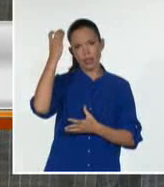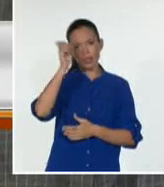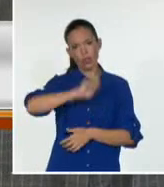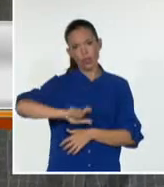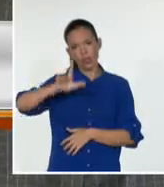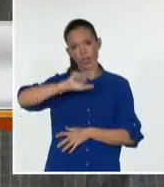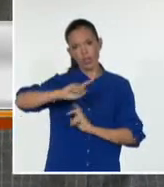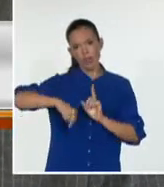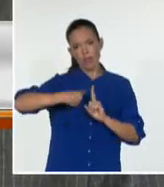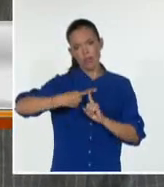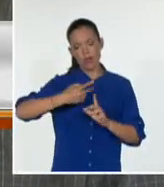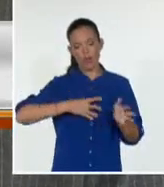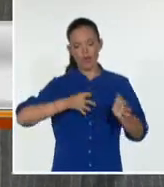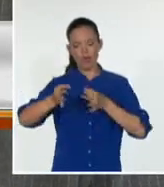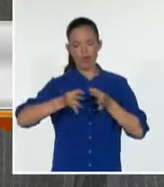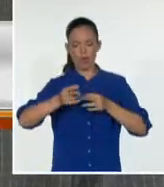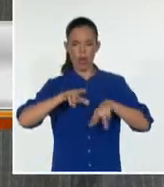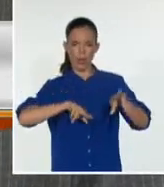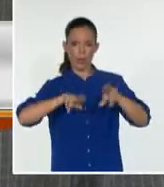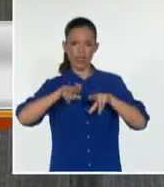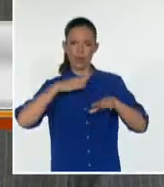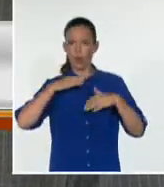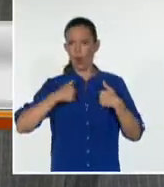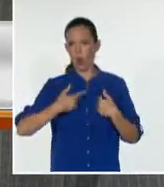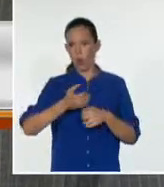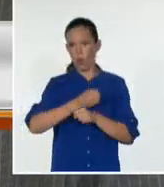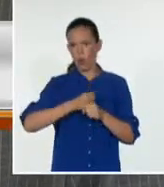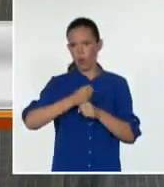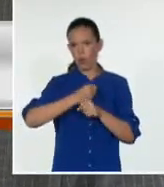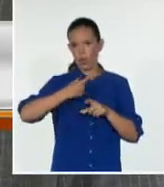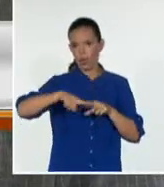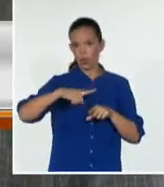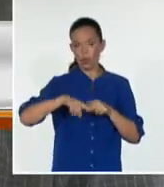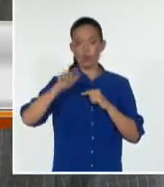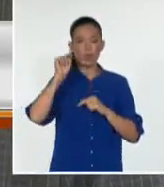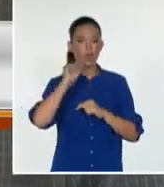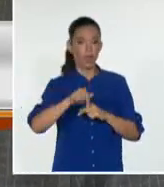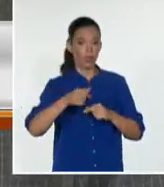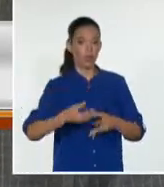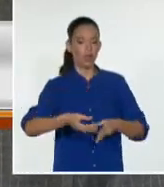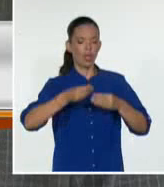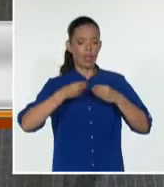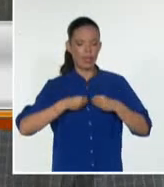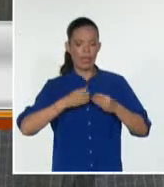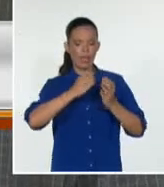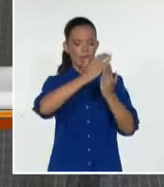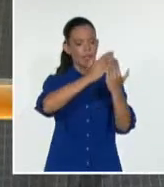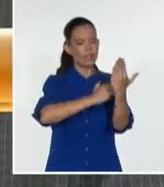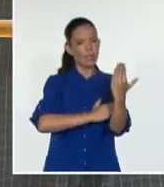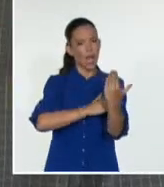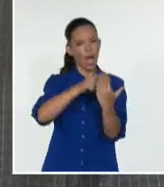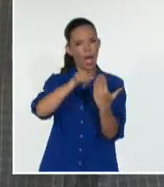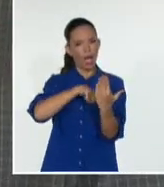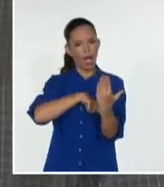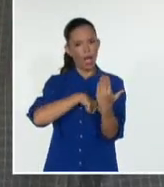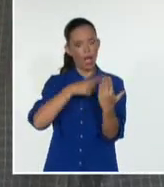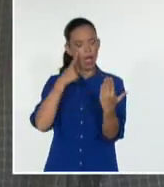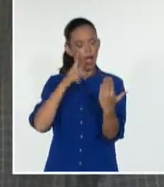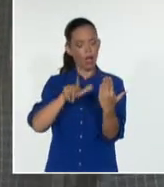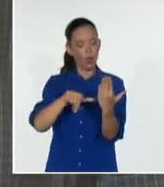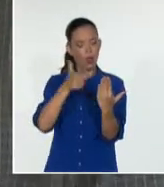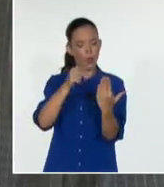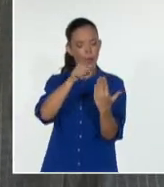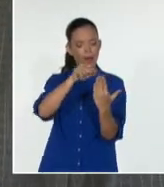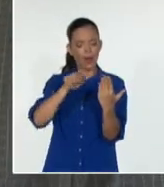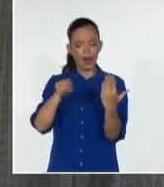la gestión administrativa y el uso de los recursos para esto nos apoyamos en en guías complementarias relacionadas con